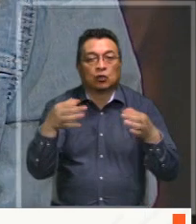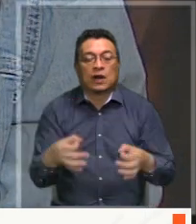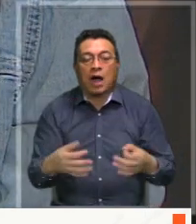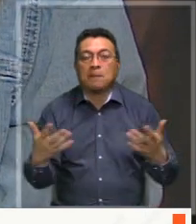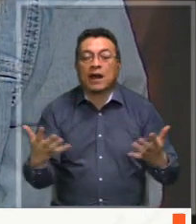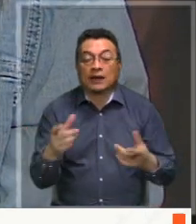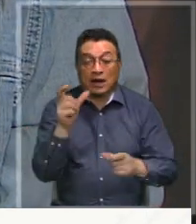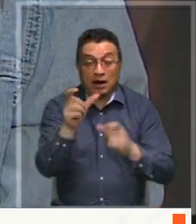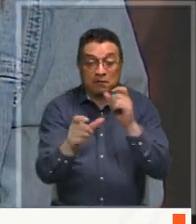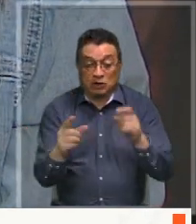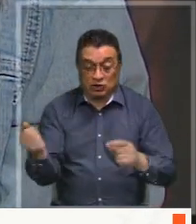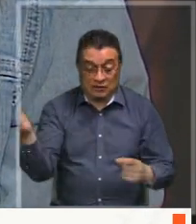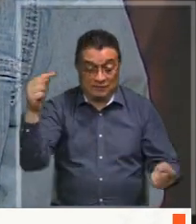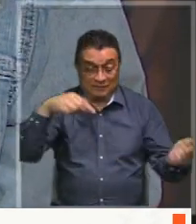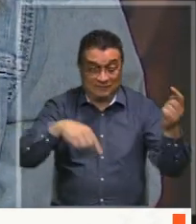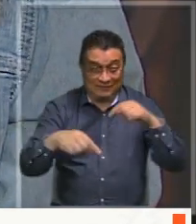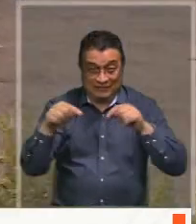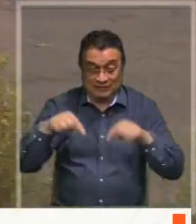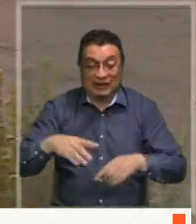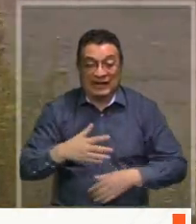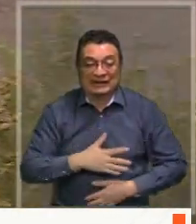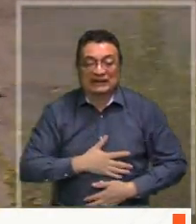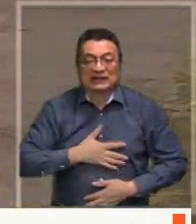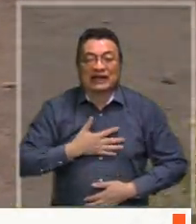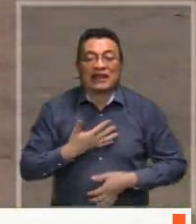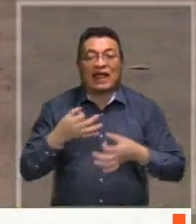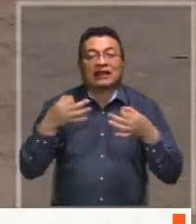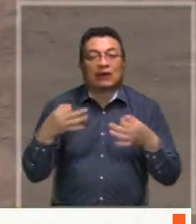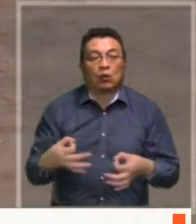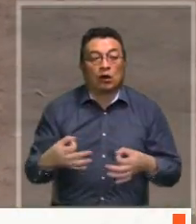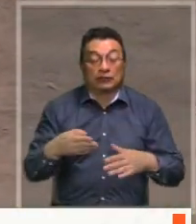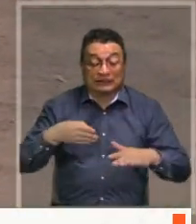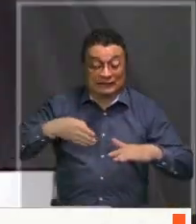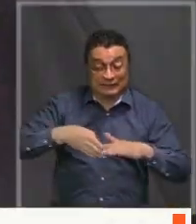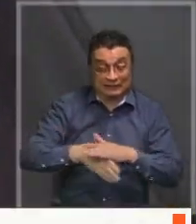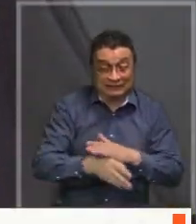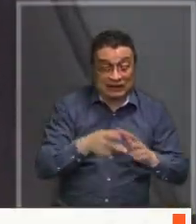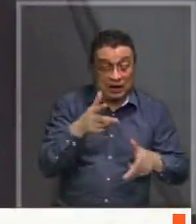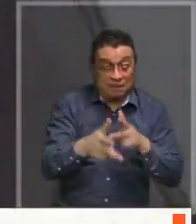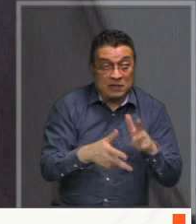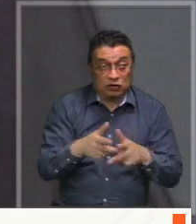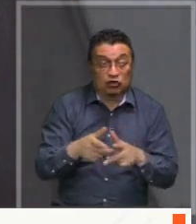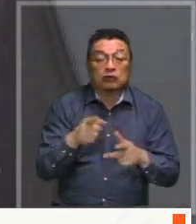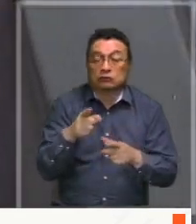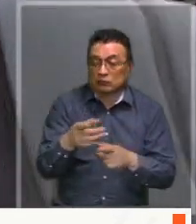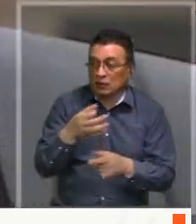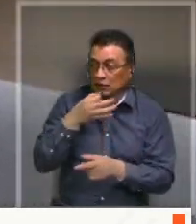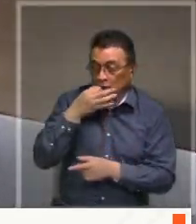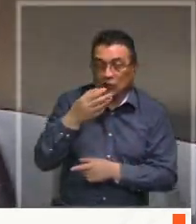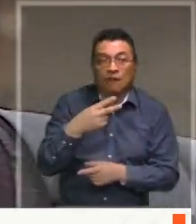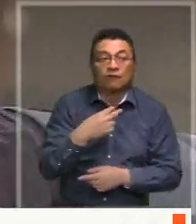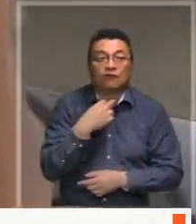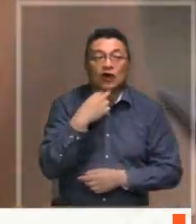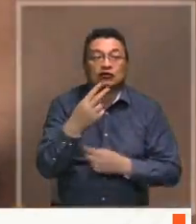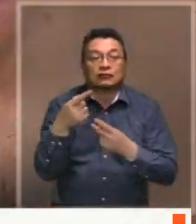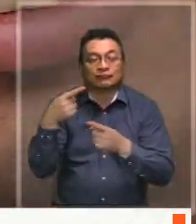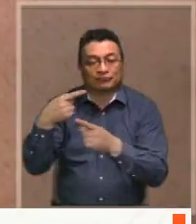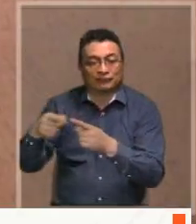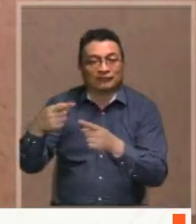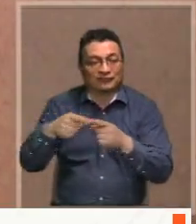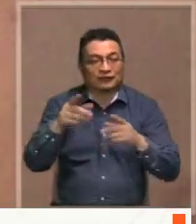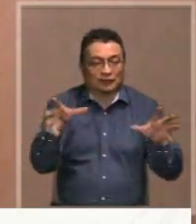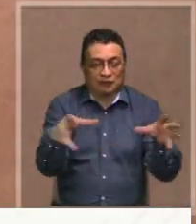gente que venga a estos barrios se sienta seguro. En el acceso a metro nos encontramos con Vicente, vocero de las distintas colectividades que